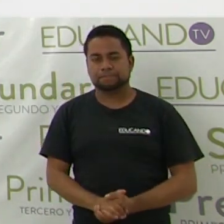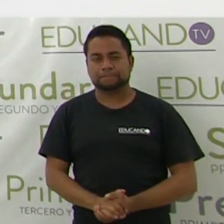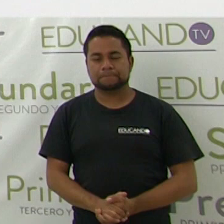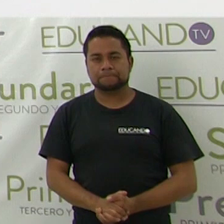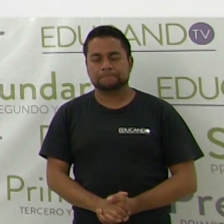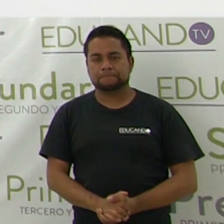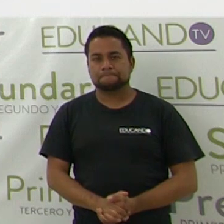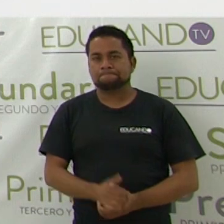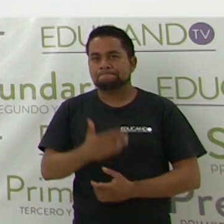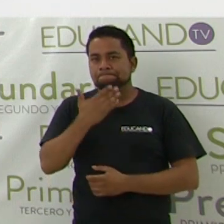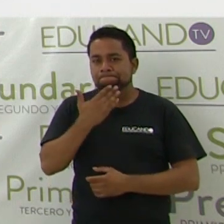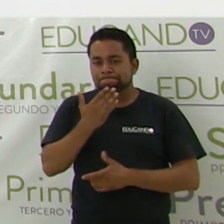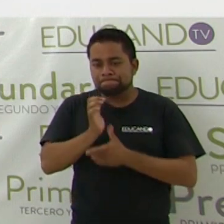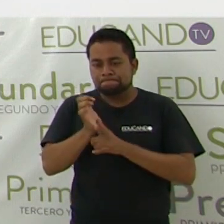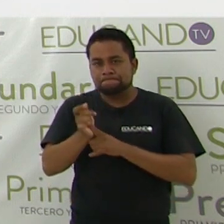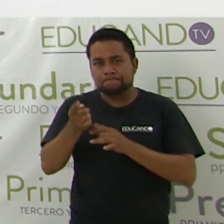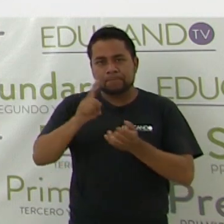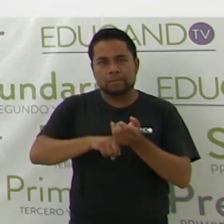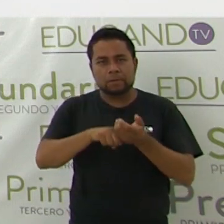¿qué hacemos en una introducción?